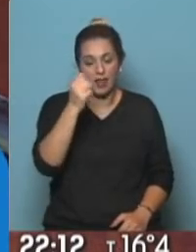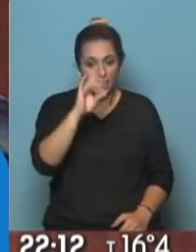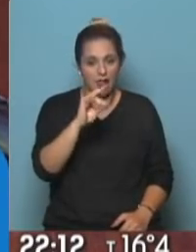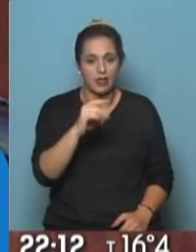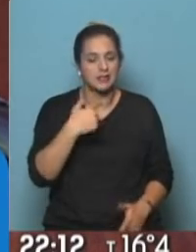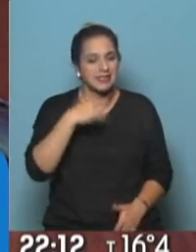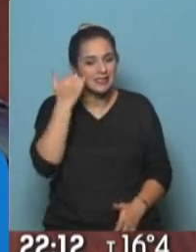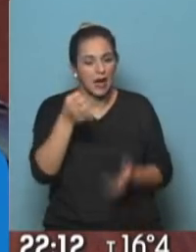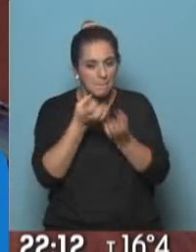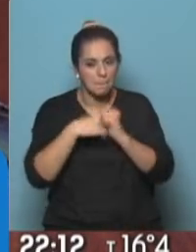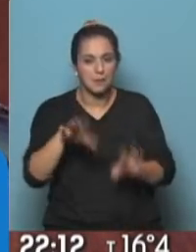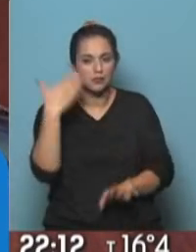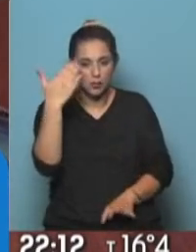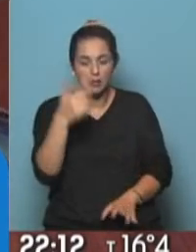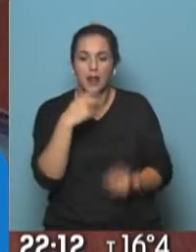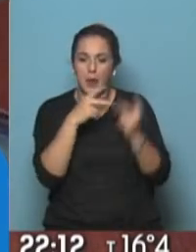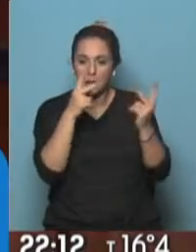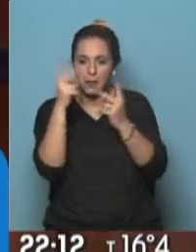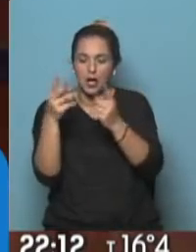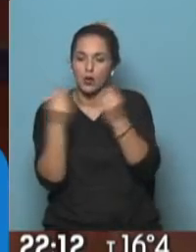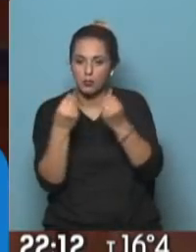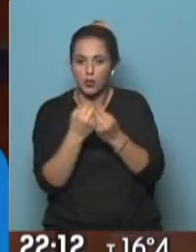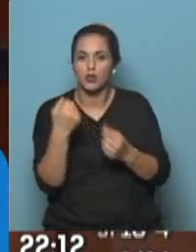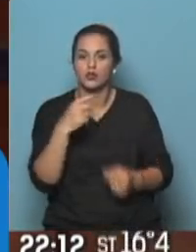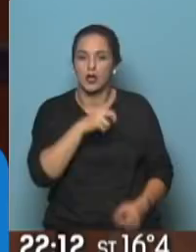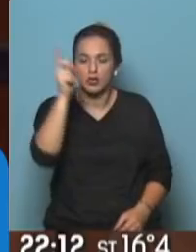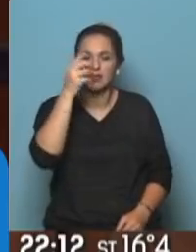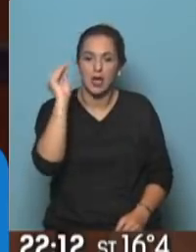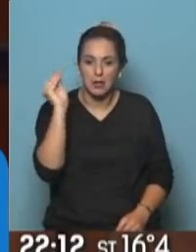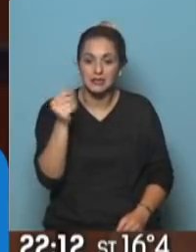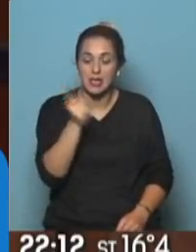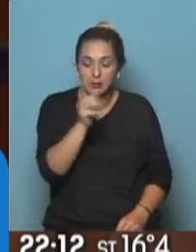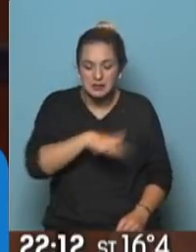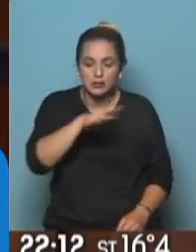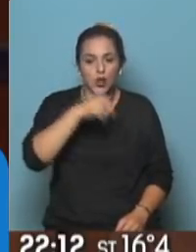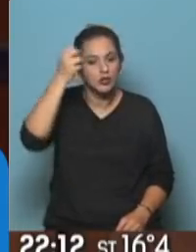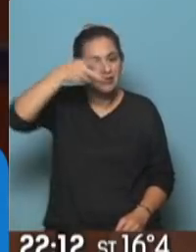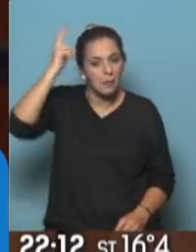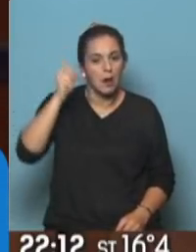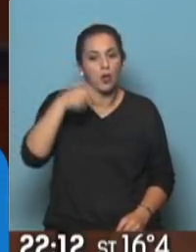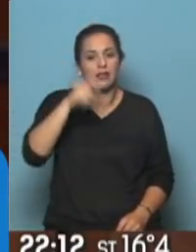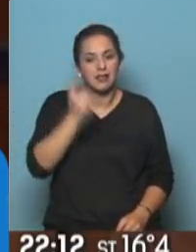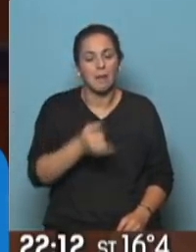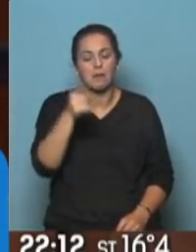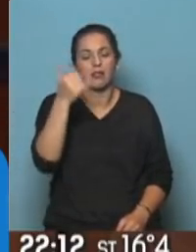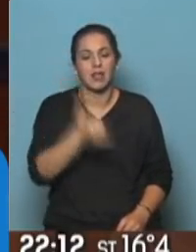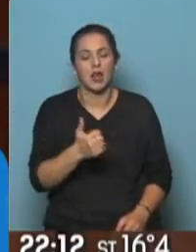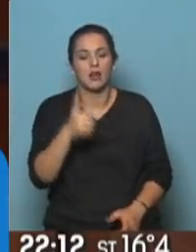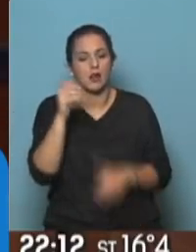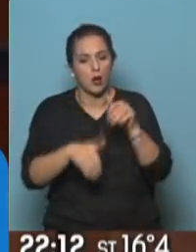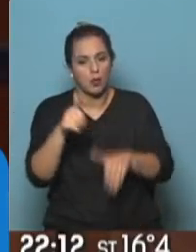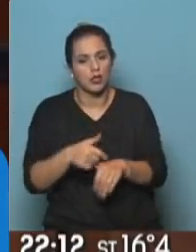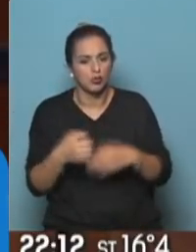de Janeiro, va a empezar a viajar mucho al nordeste brasileño, al mismo São Paulo, donde él también tiene un electorado